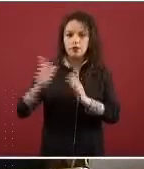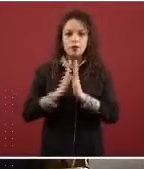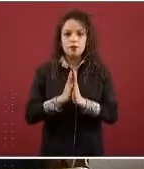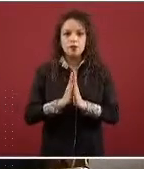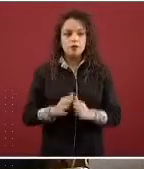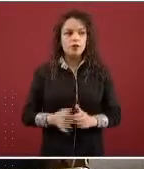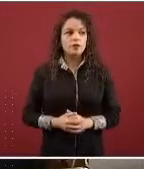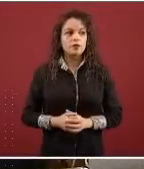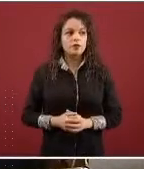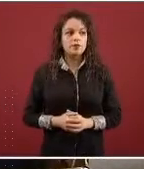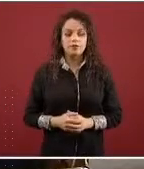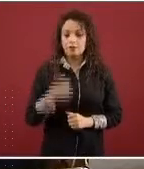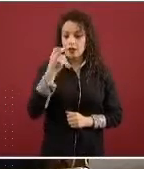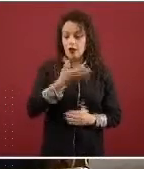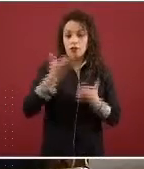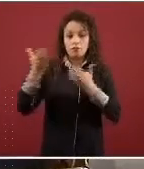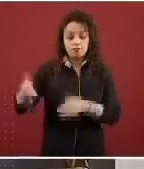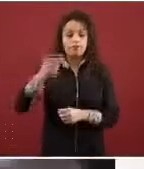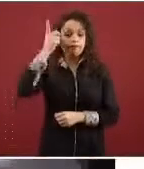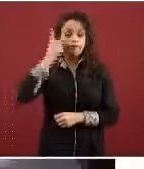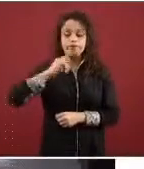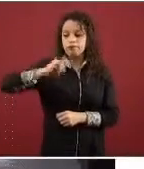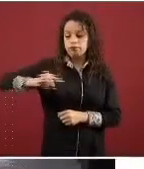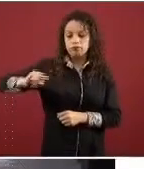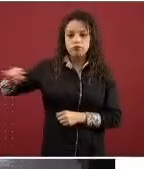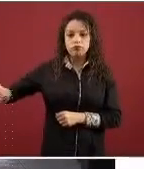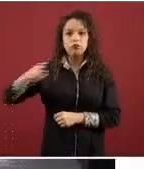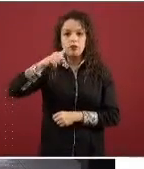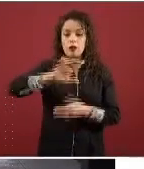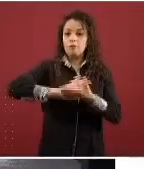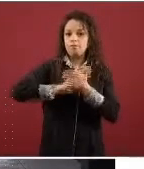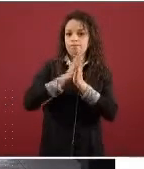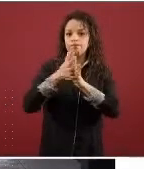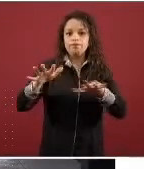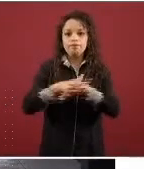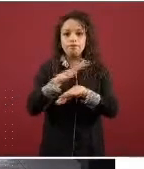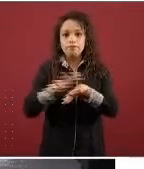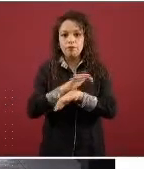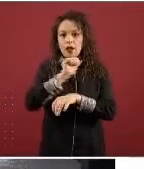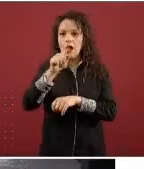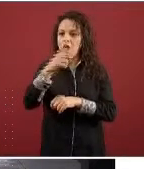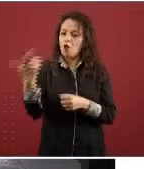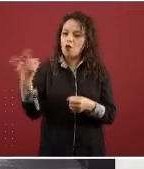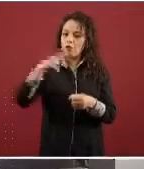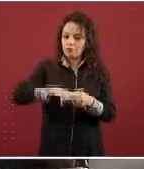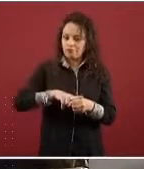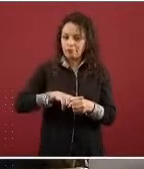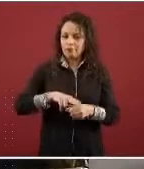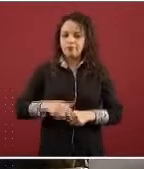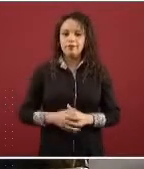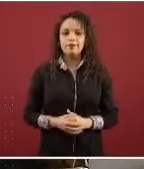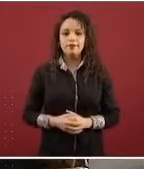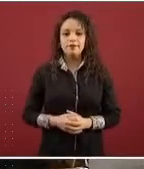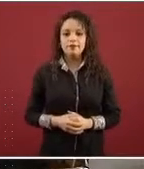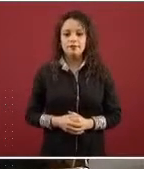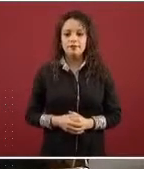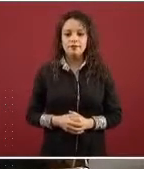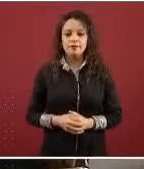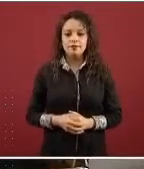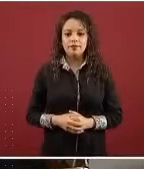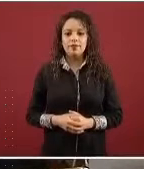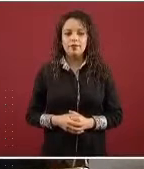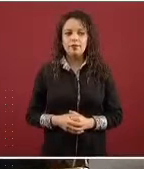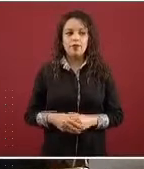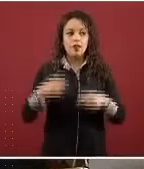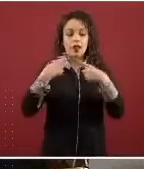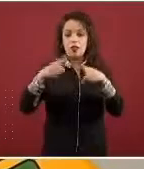un dormitorio, como les decía, que se va a convertir en instalación hospitalaria. La que sigue, por favor. En